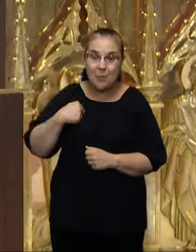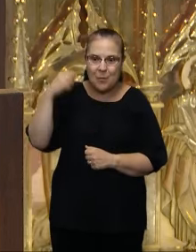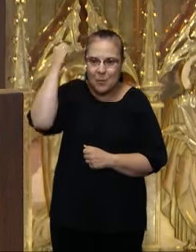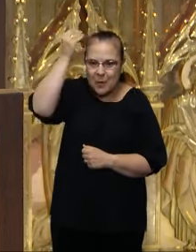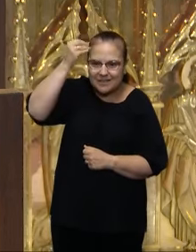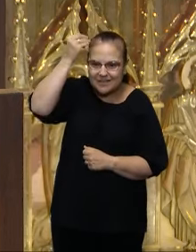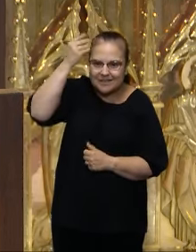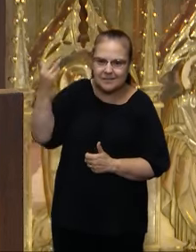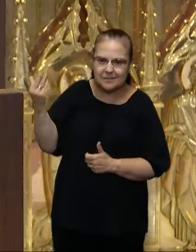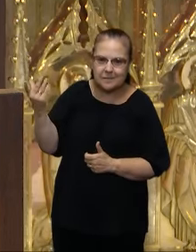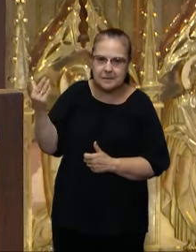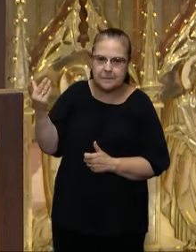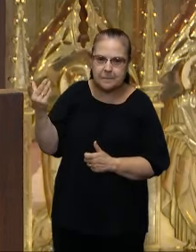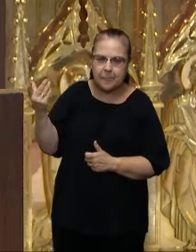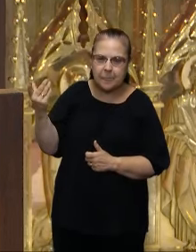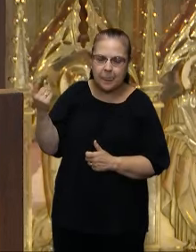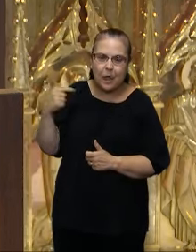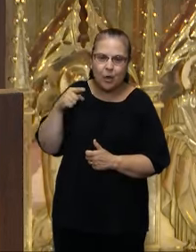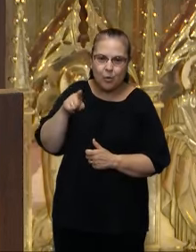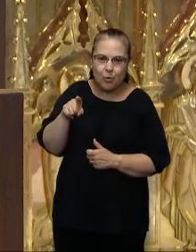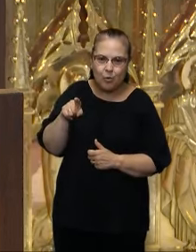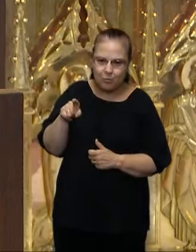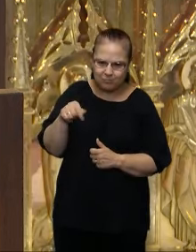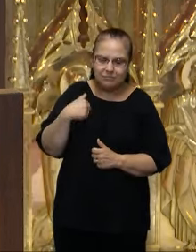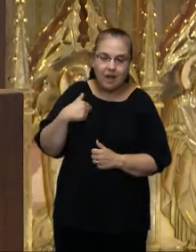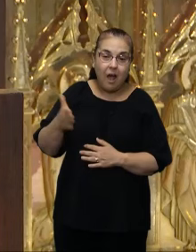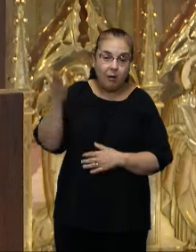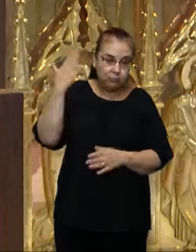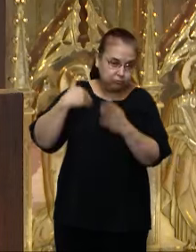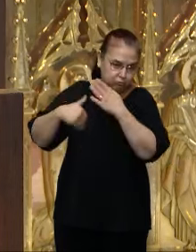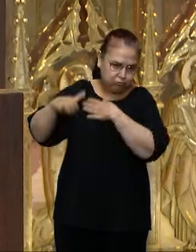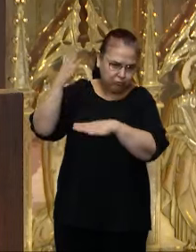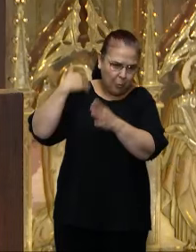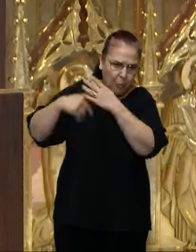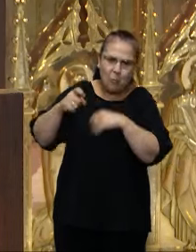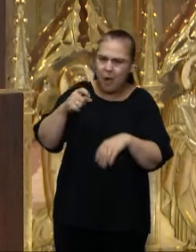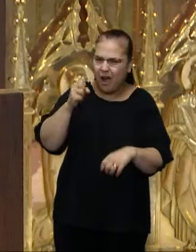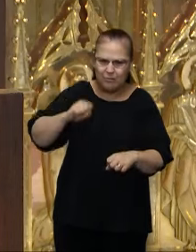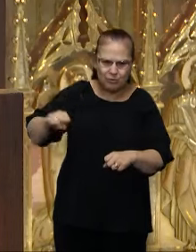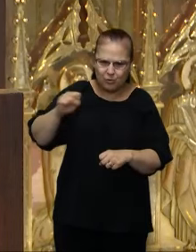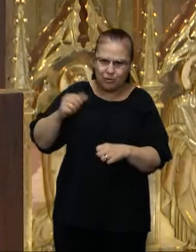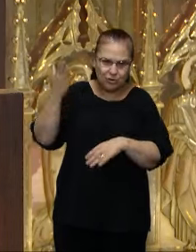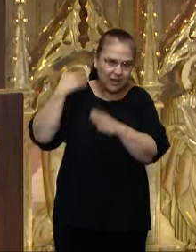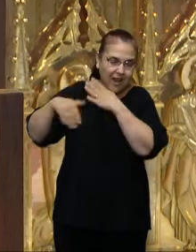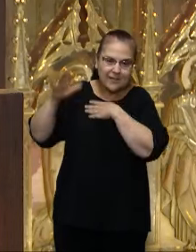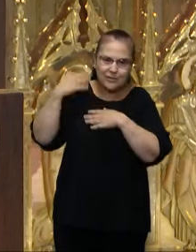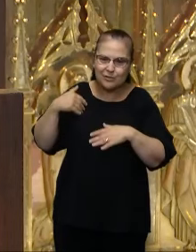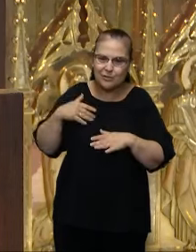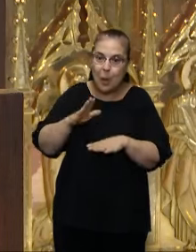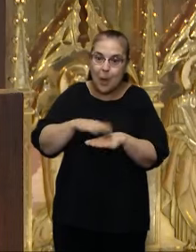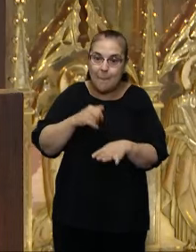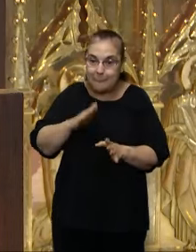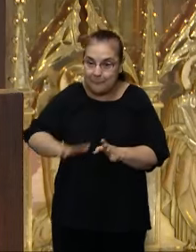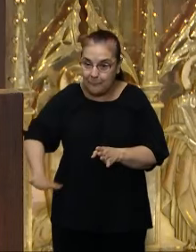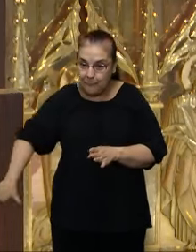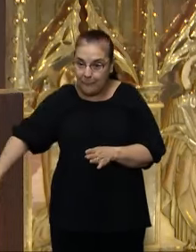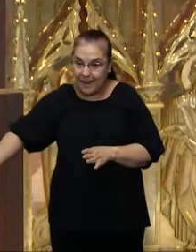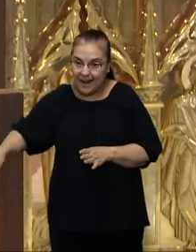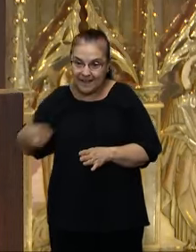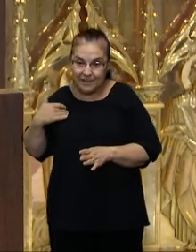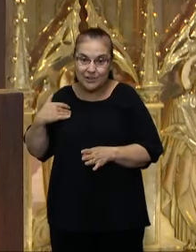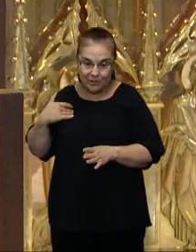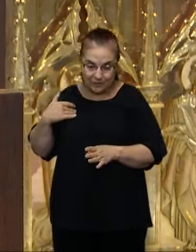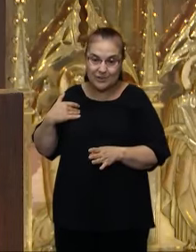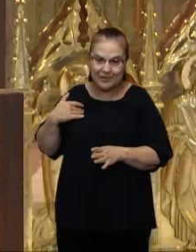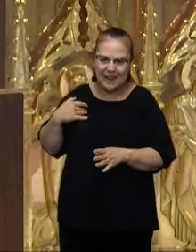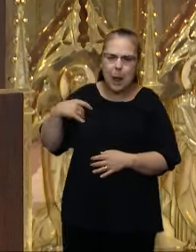cabeza un montaje de esos que había antes, allá muchos, muchos años, de catequesis para niños, que se titulaba El País